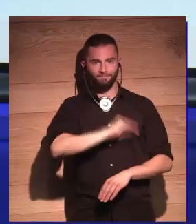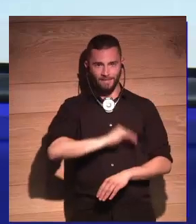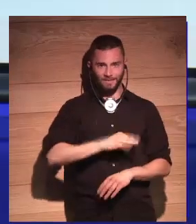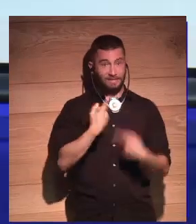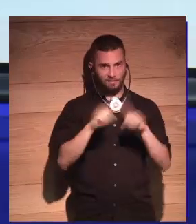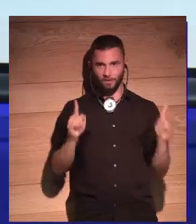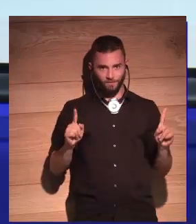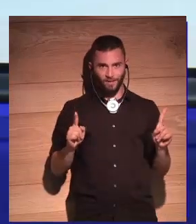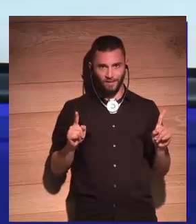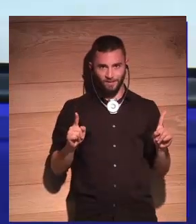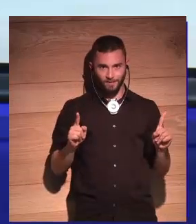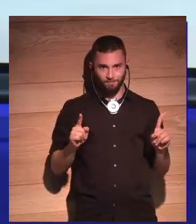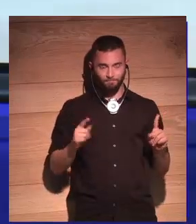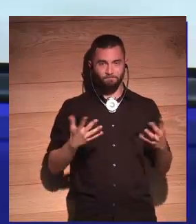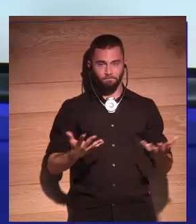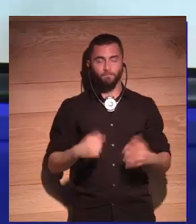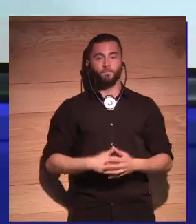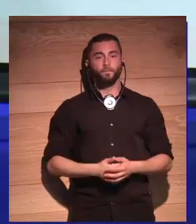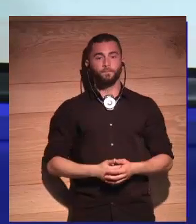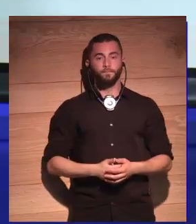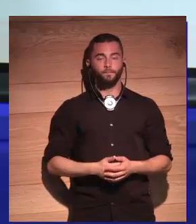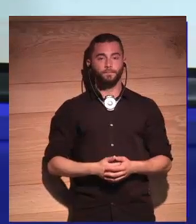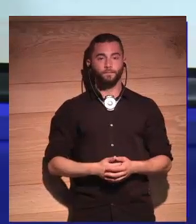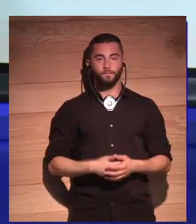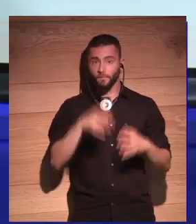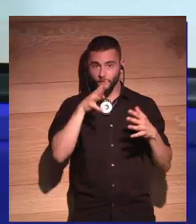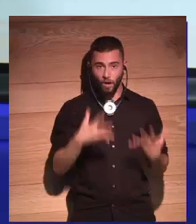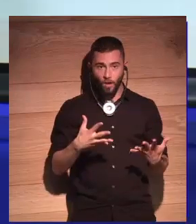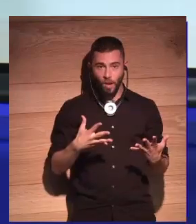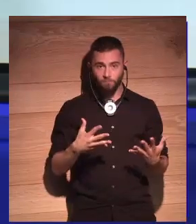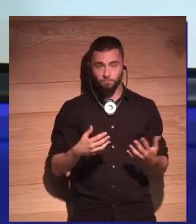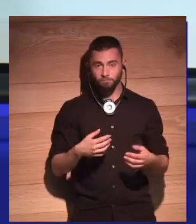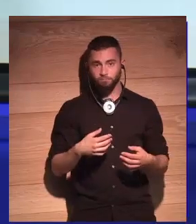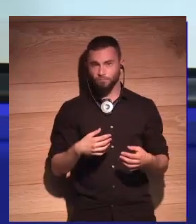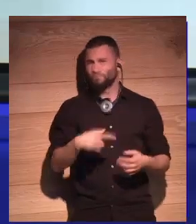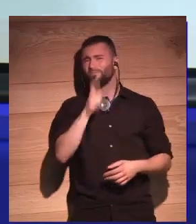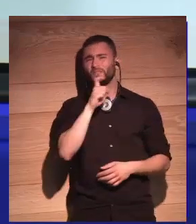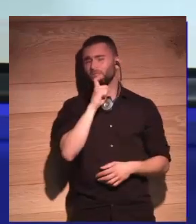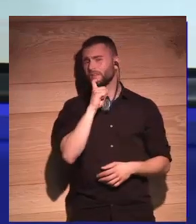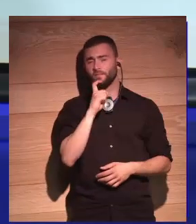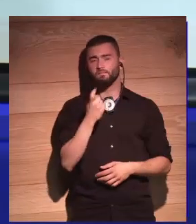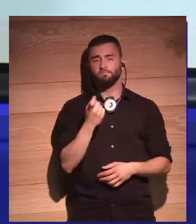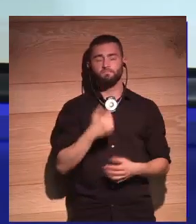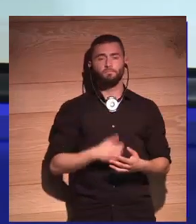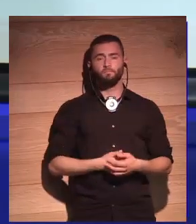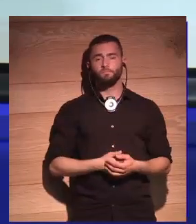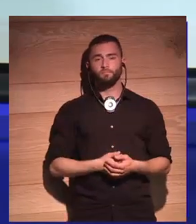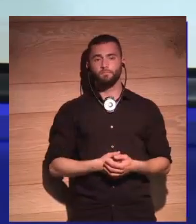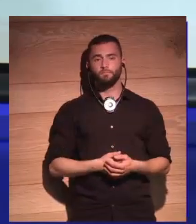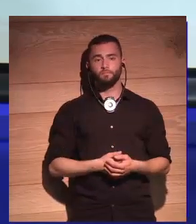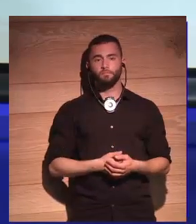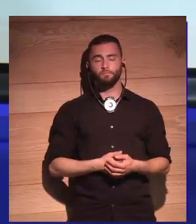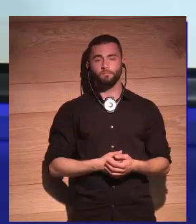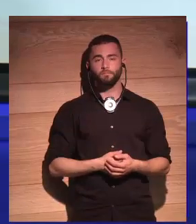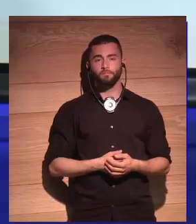es la diferencia que existe ahora mismo. En lugar de... Bueno, ahora mismo es muy complicado, es decir... Ahora mismo se